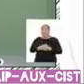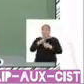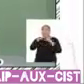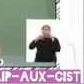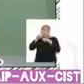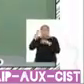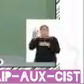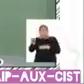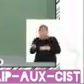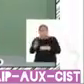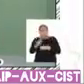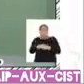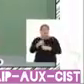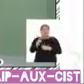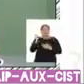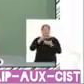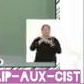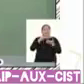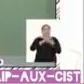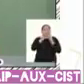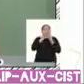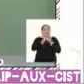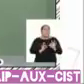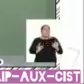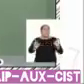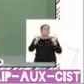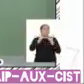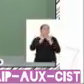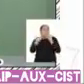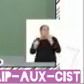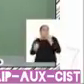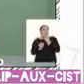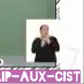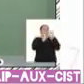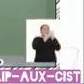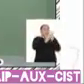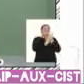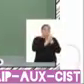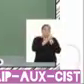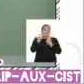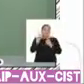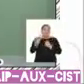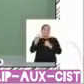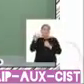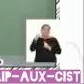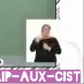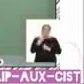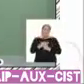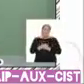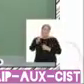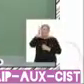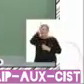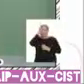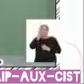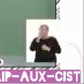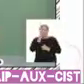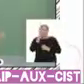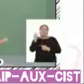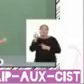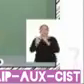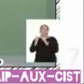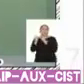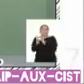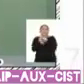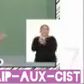con ellos. Nuestro principal refuerzo, nuestro principal apoyo siempre van a ser los papás, porque son